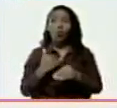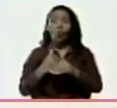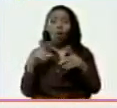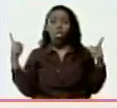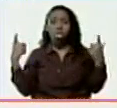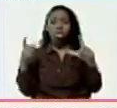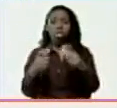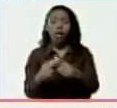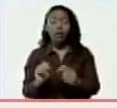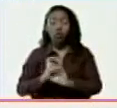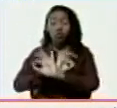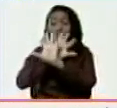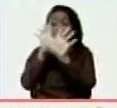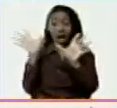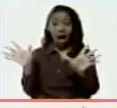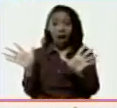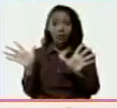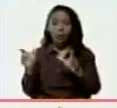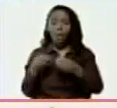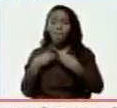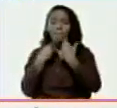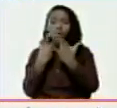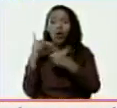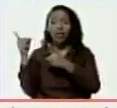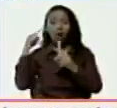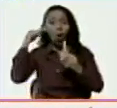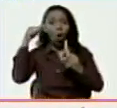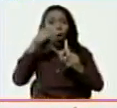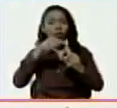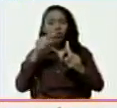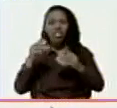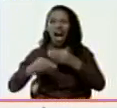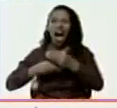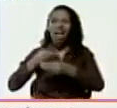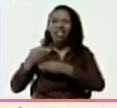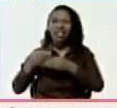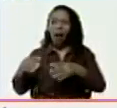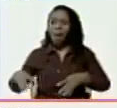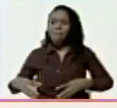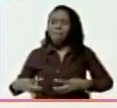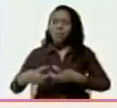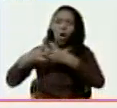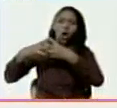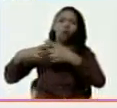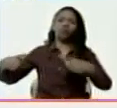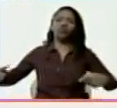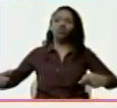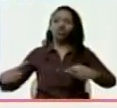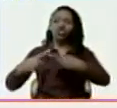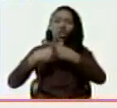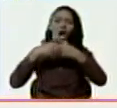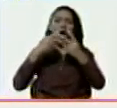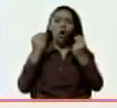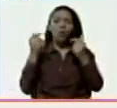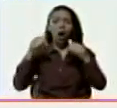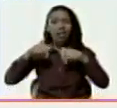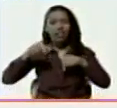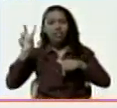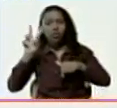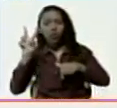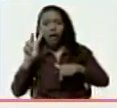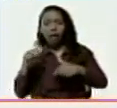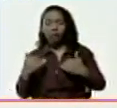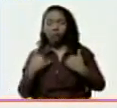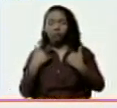expresamente este es el objetivo de crear el colapso económico en venezuela causando sufrimiento